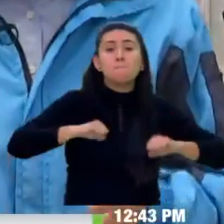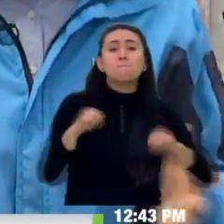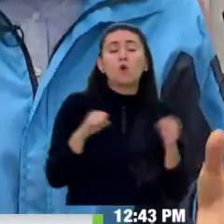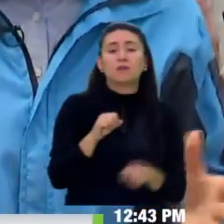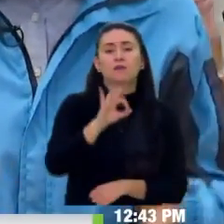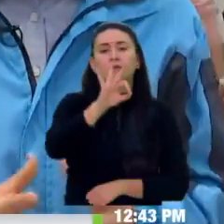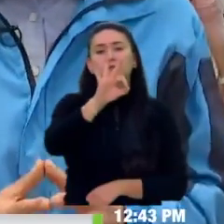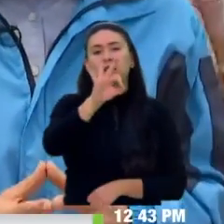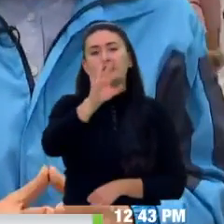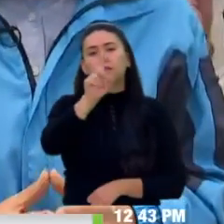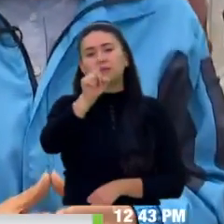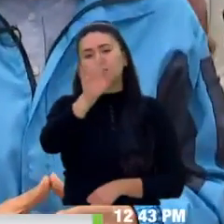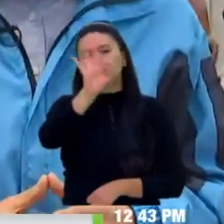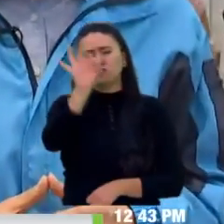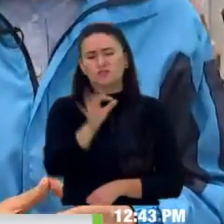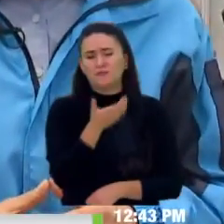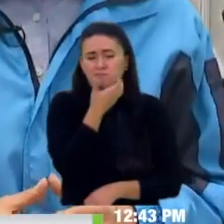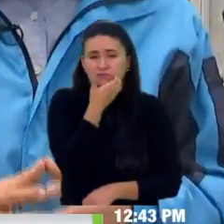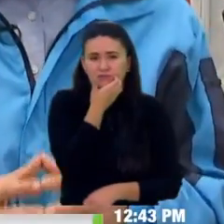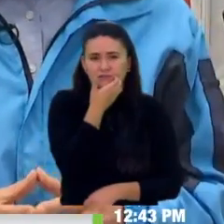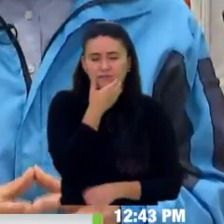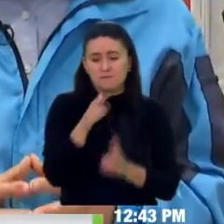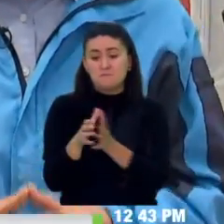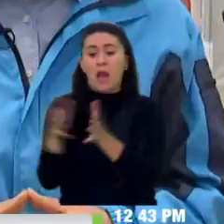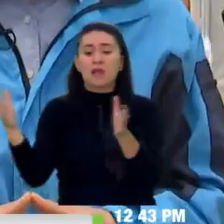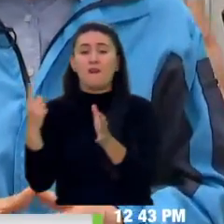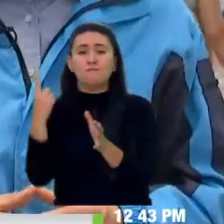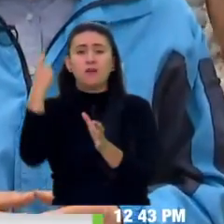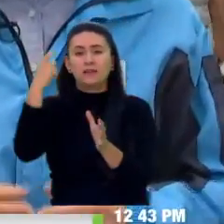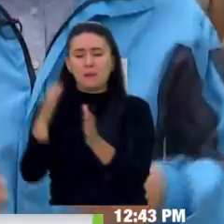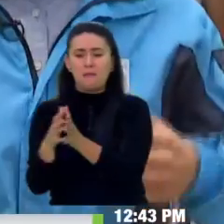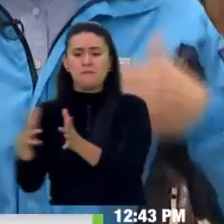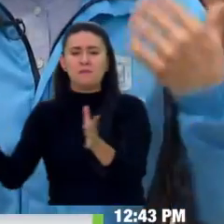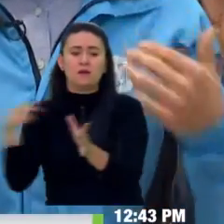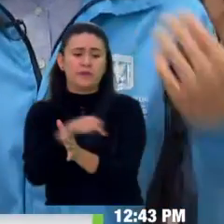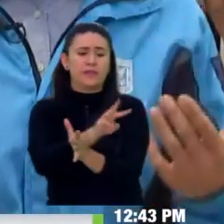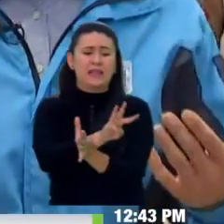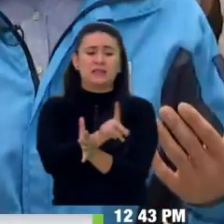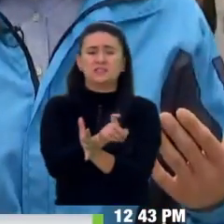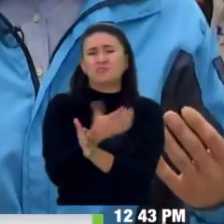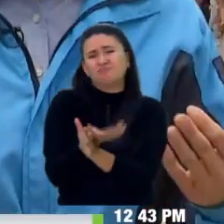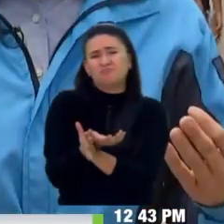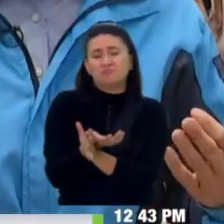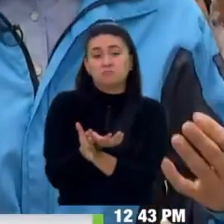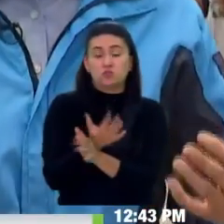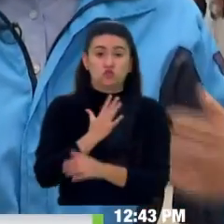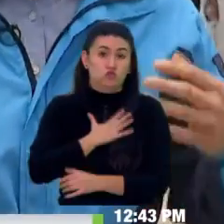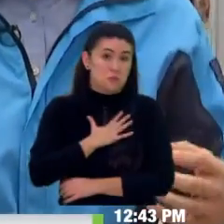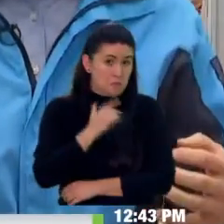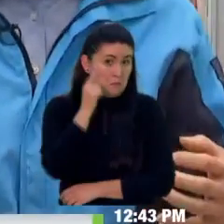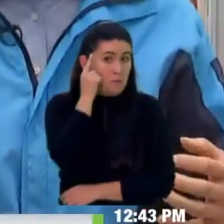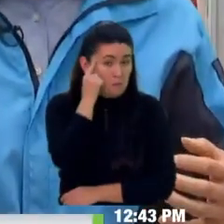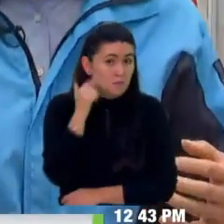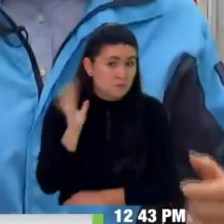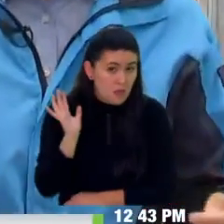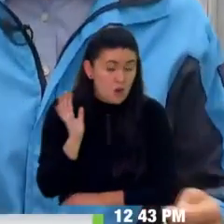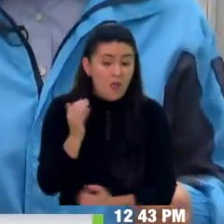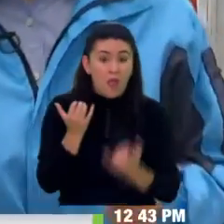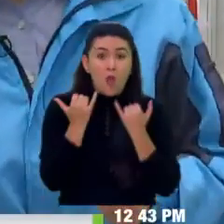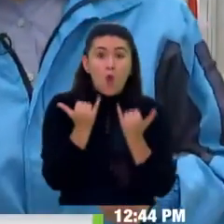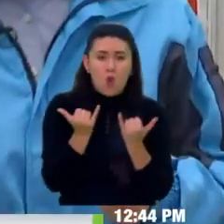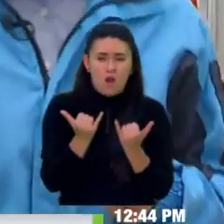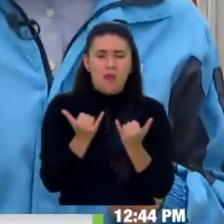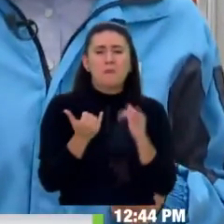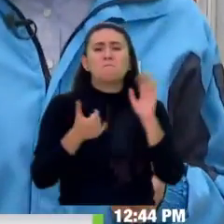al 36% del total de la población meta a vacunar. Entonces lo que tenemos que hacer, creo yo, en este momento, más que